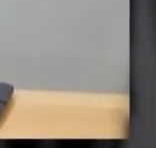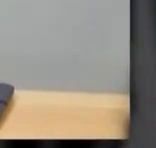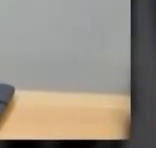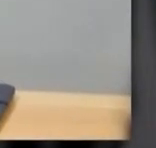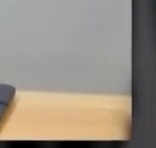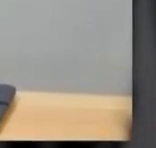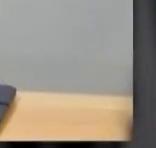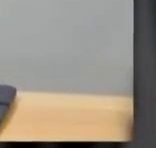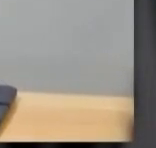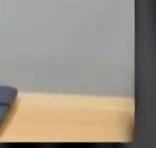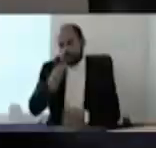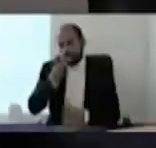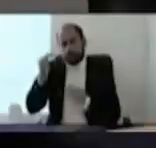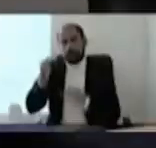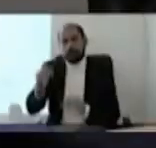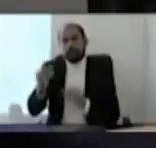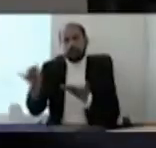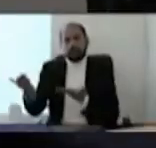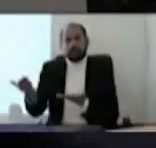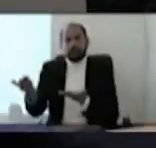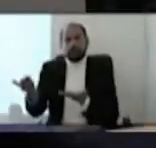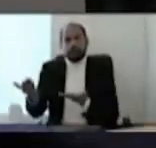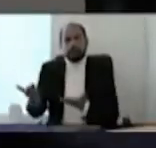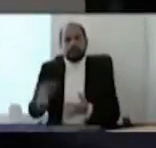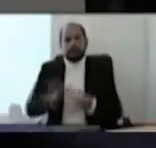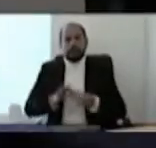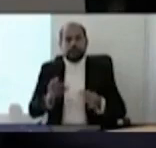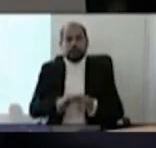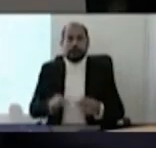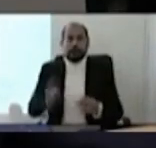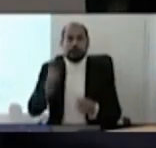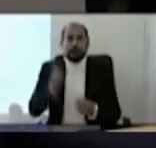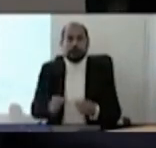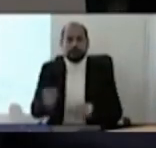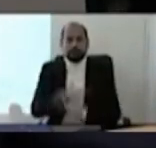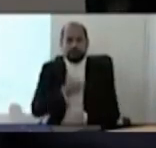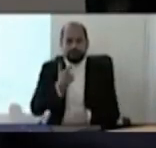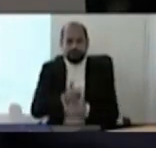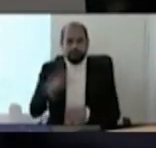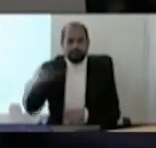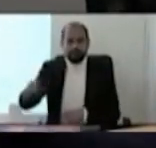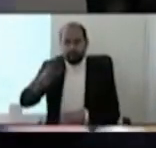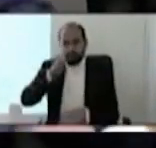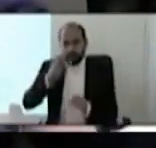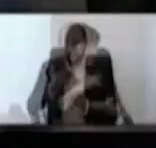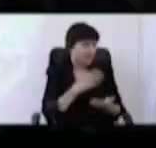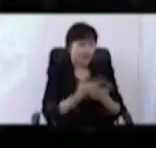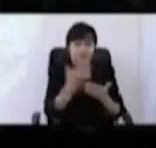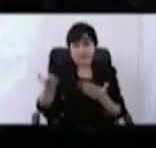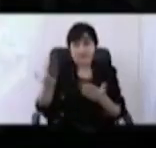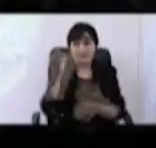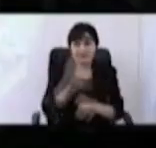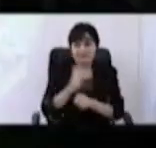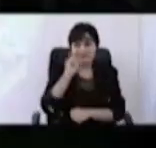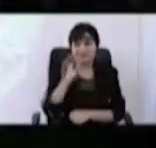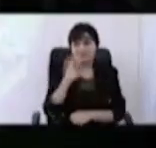rehabilitó y fortaleció, así como amplió la cobertura del monitoreo de la calidad del aire que respiramos los